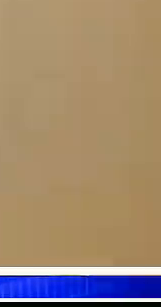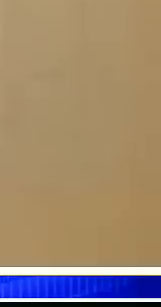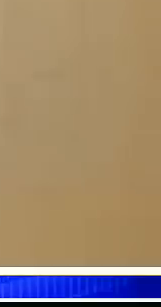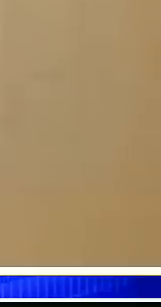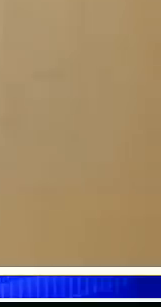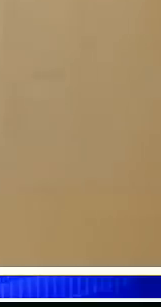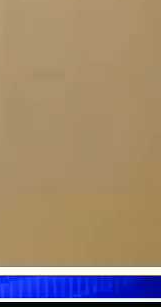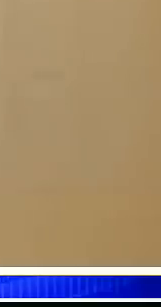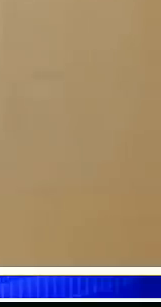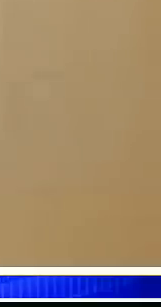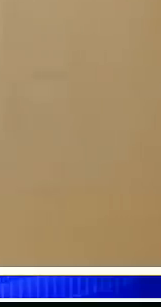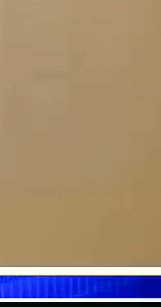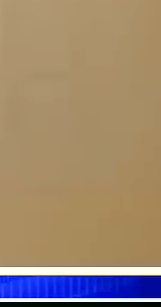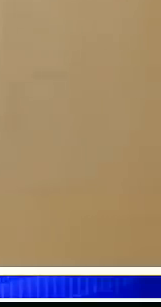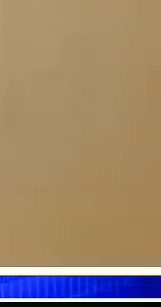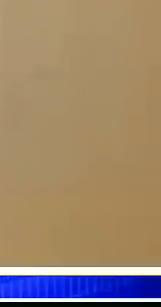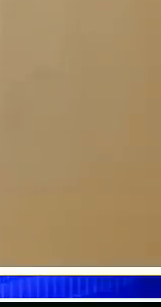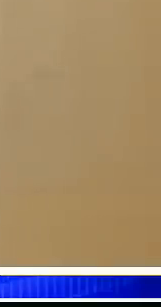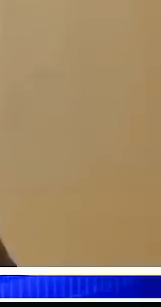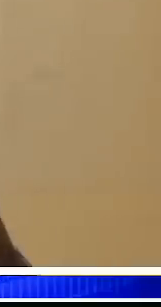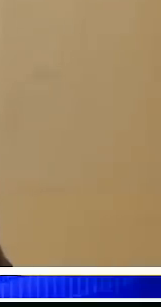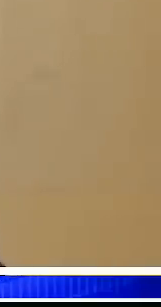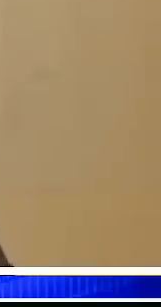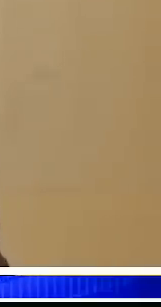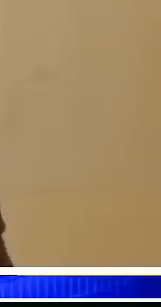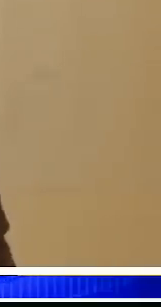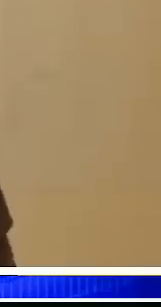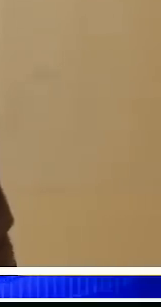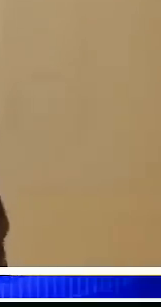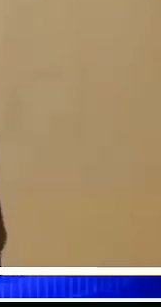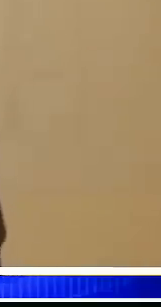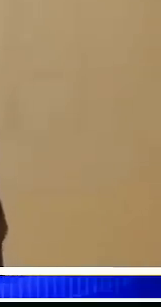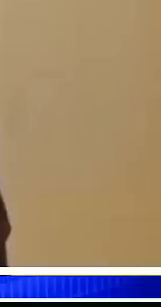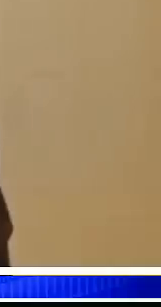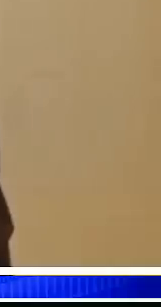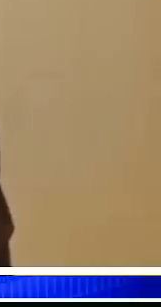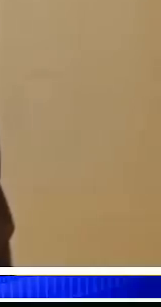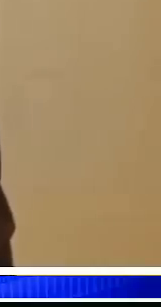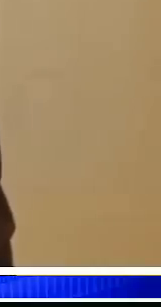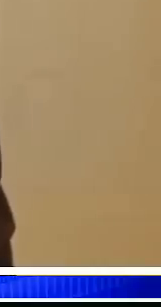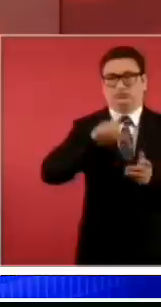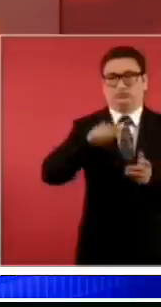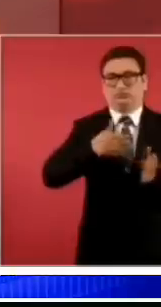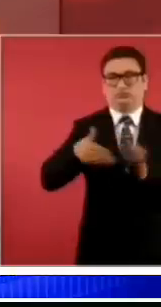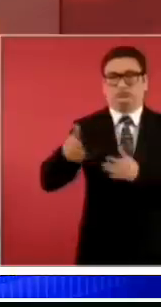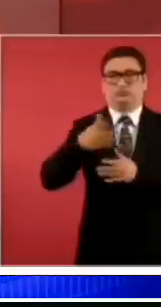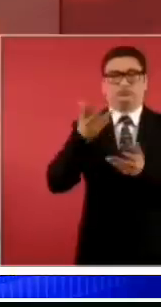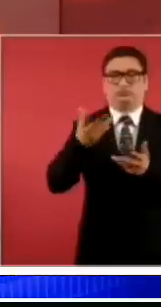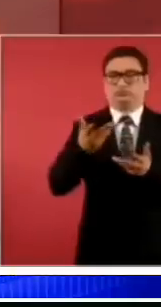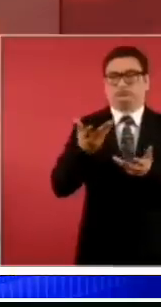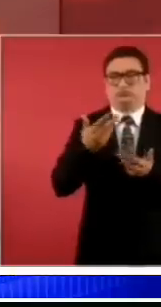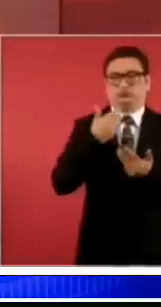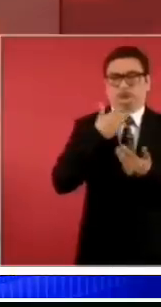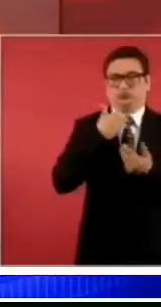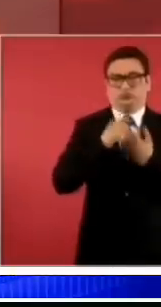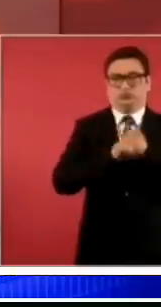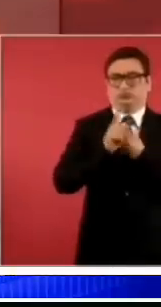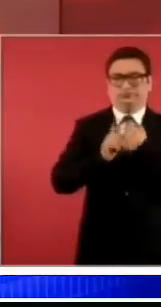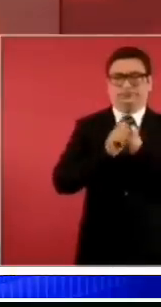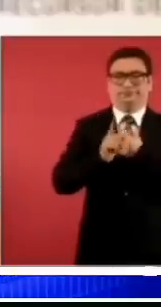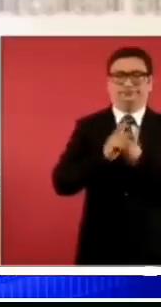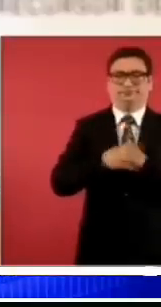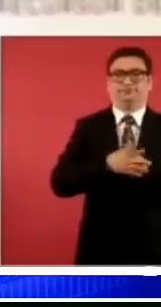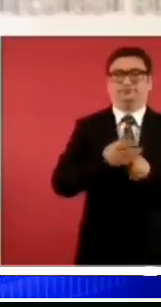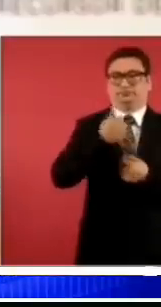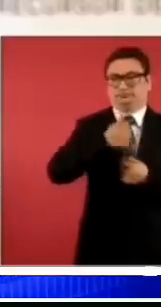la emisión si les gustó el vídeo les invito a que se suscriban al Canal también les agradezco mucho ese like que les invito a que sigan pendientes de los próximos videos y nos vemos a la